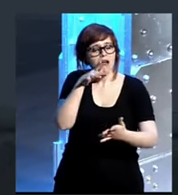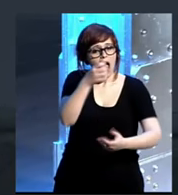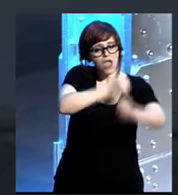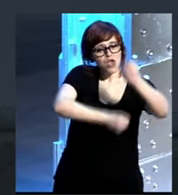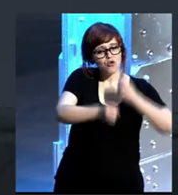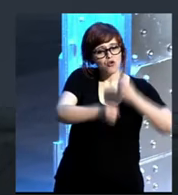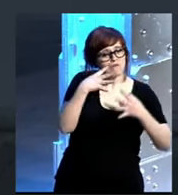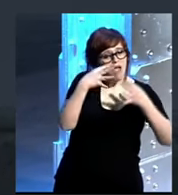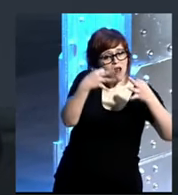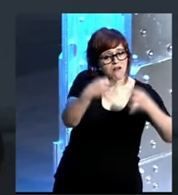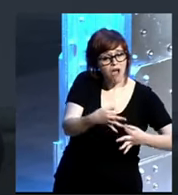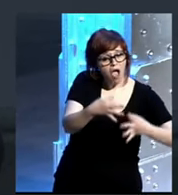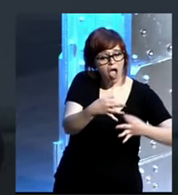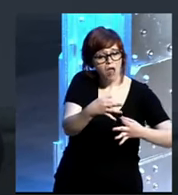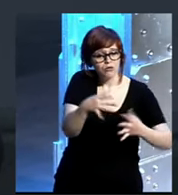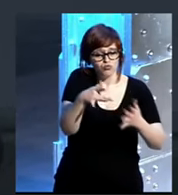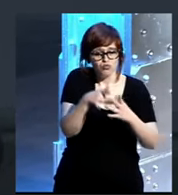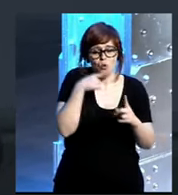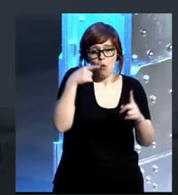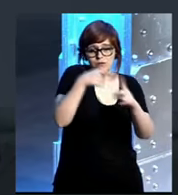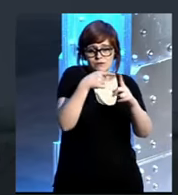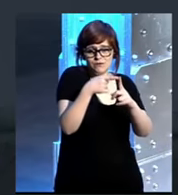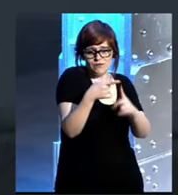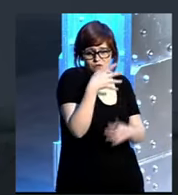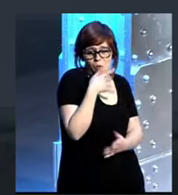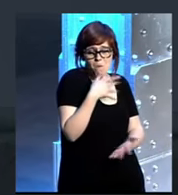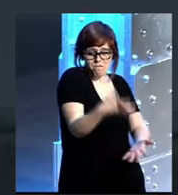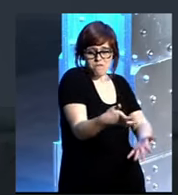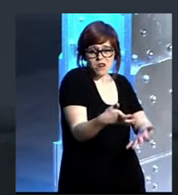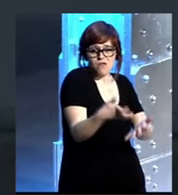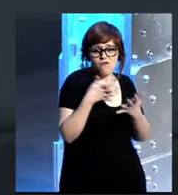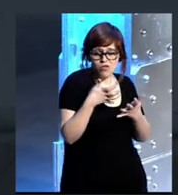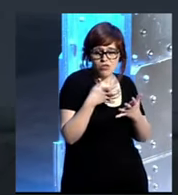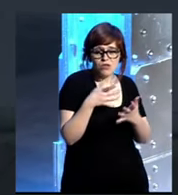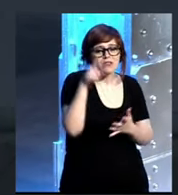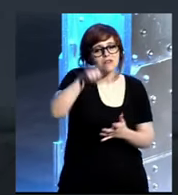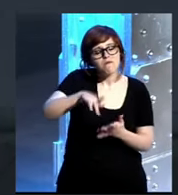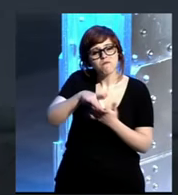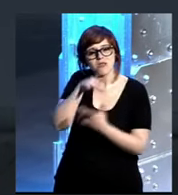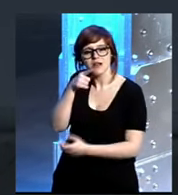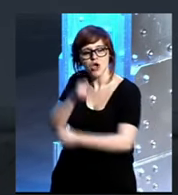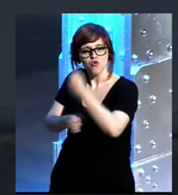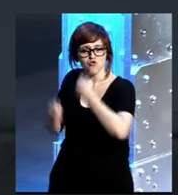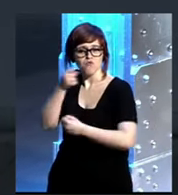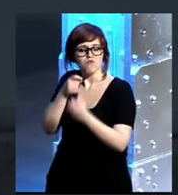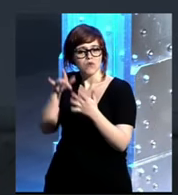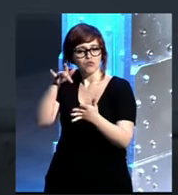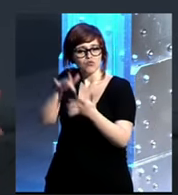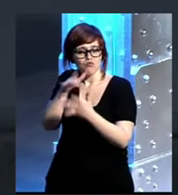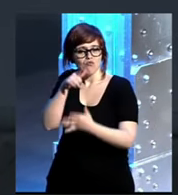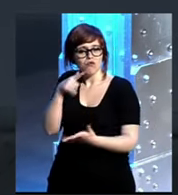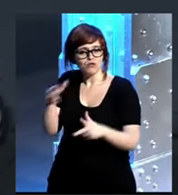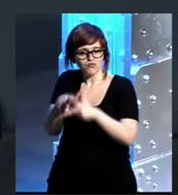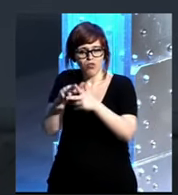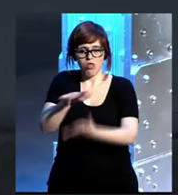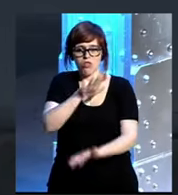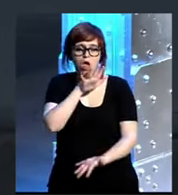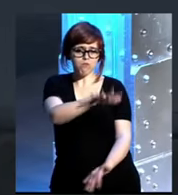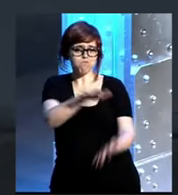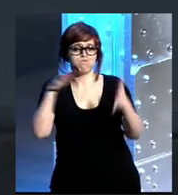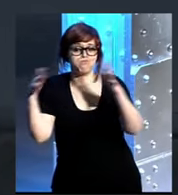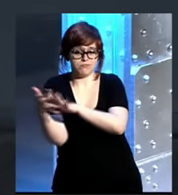esa que busca el profit, con la economía social que puede generar altos impactos de cambio. Y a partir de aquí, viendo esto, cómo